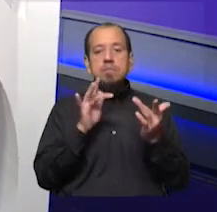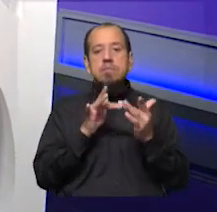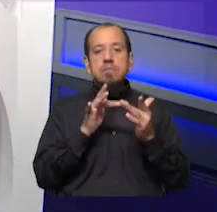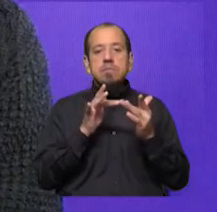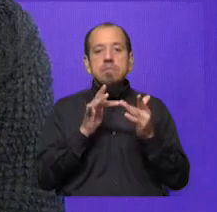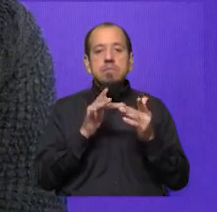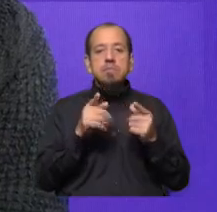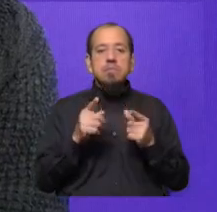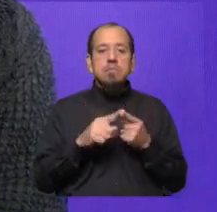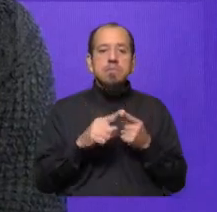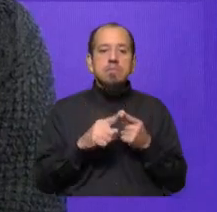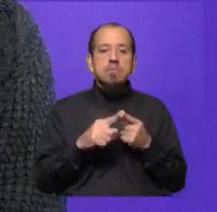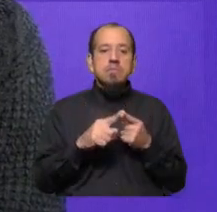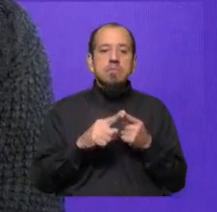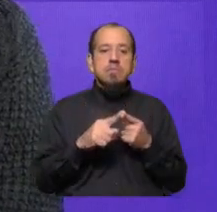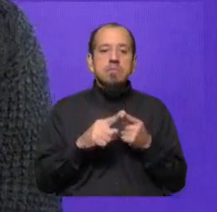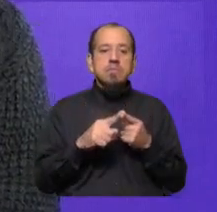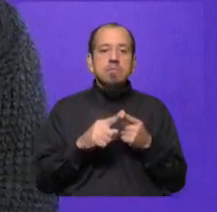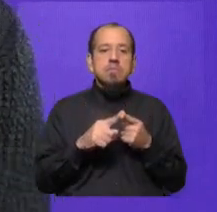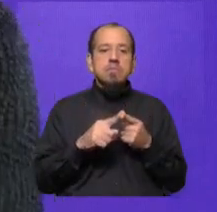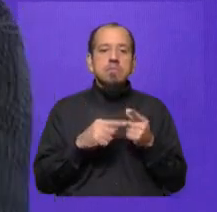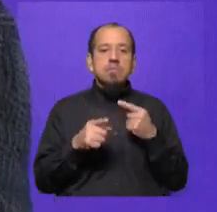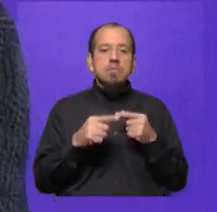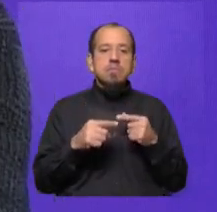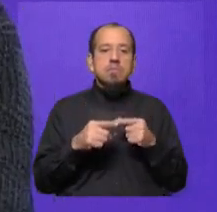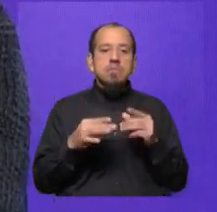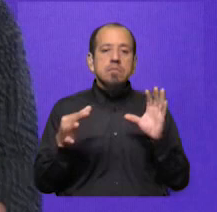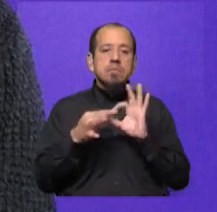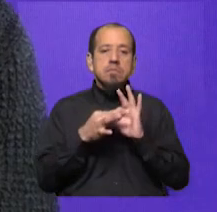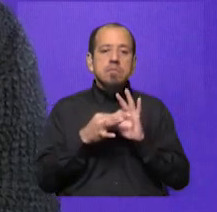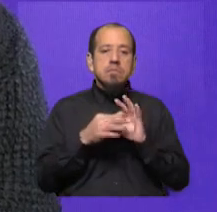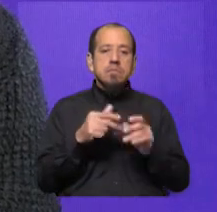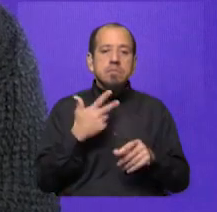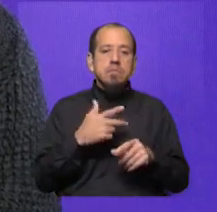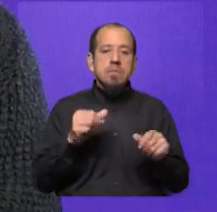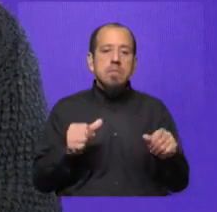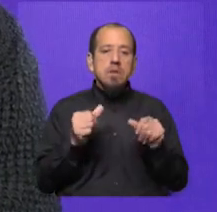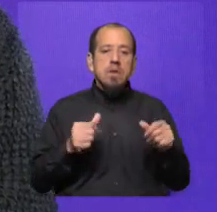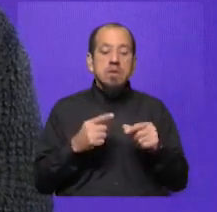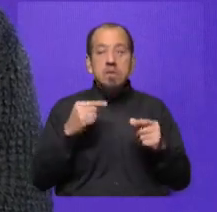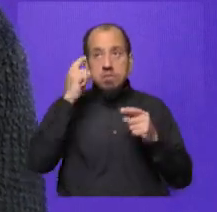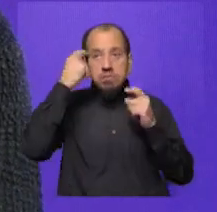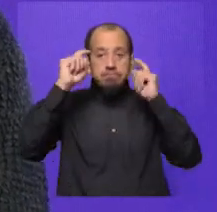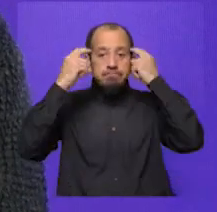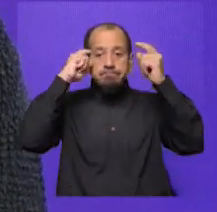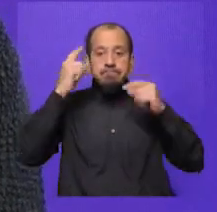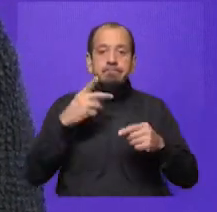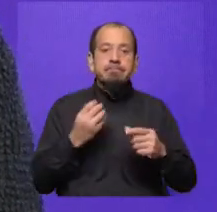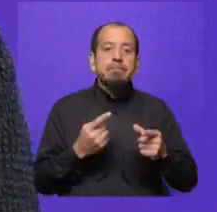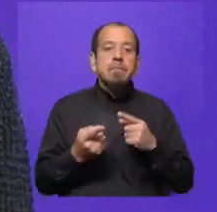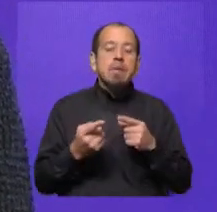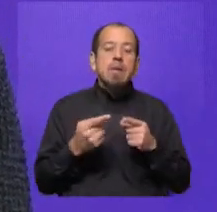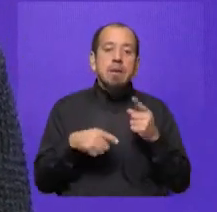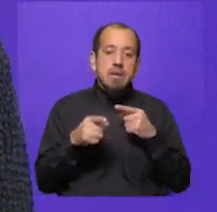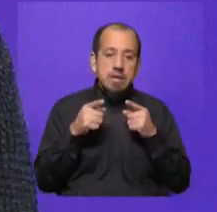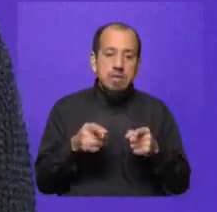yo lo del niño interior este y el vínculo humano con quienes crean cosas este entonces esa